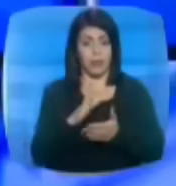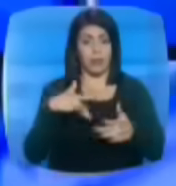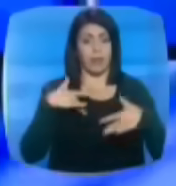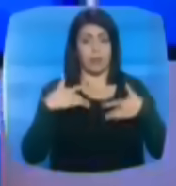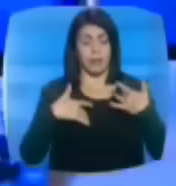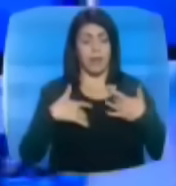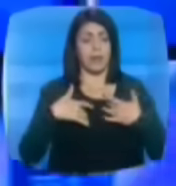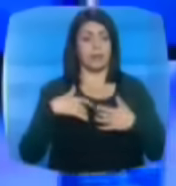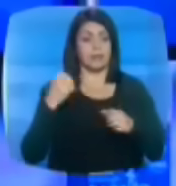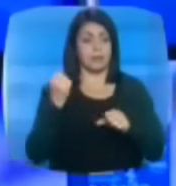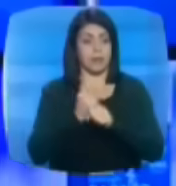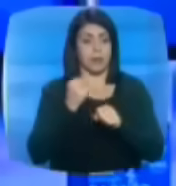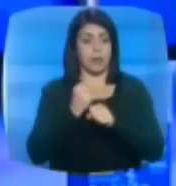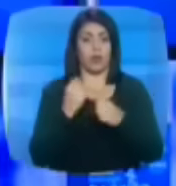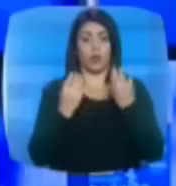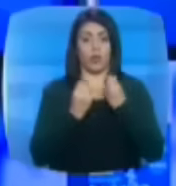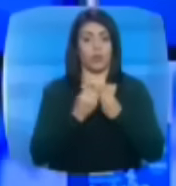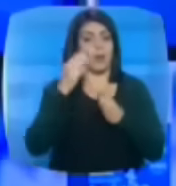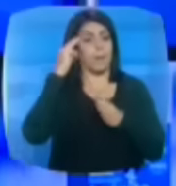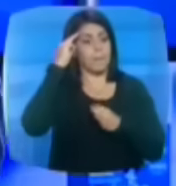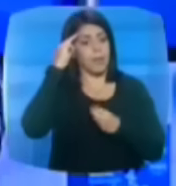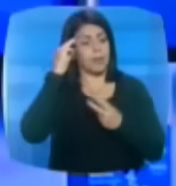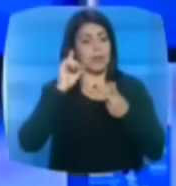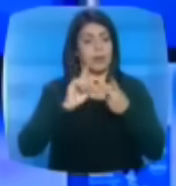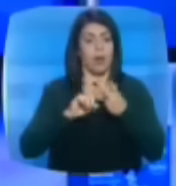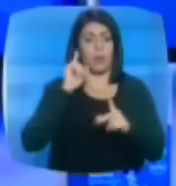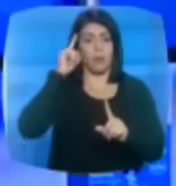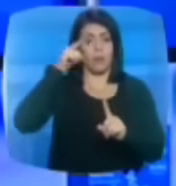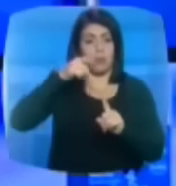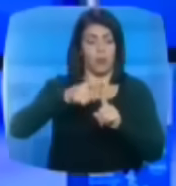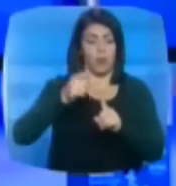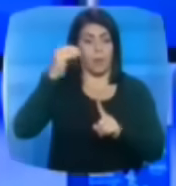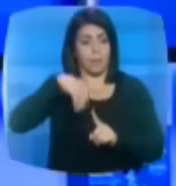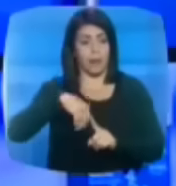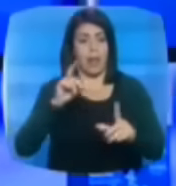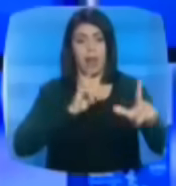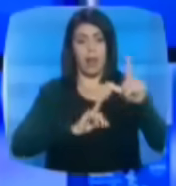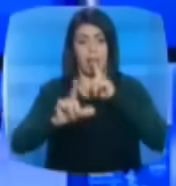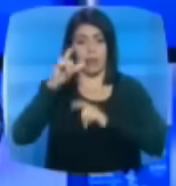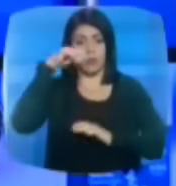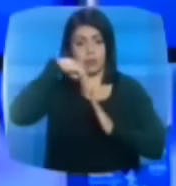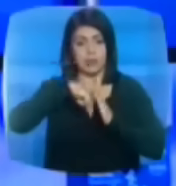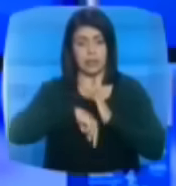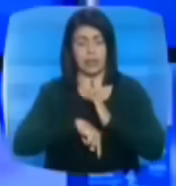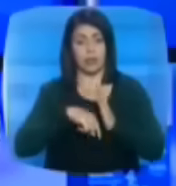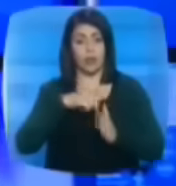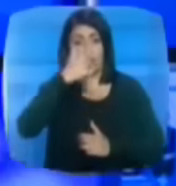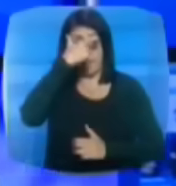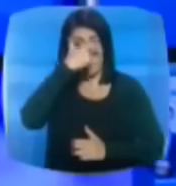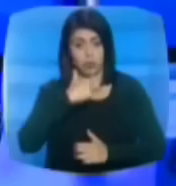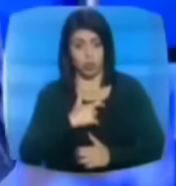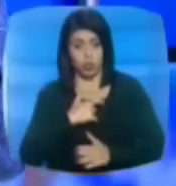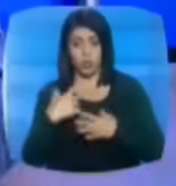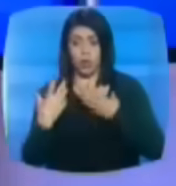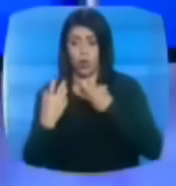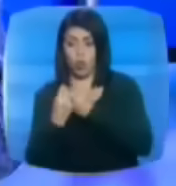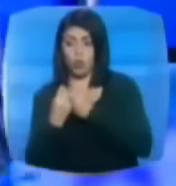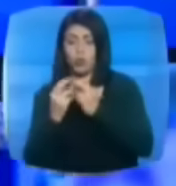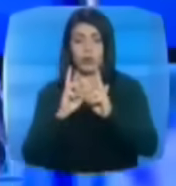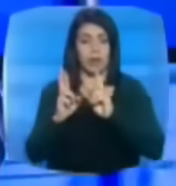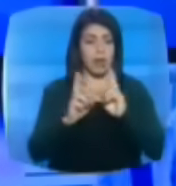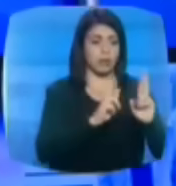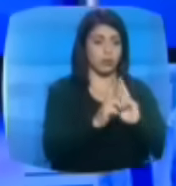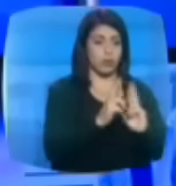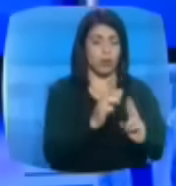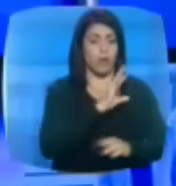evento. Vamos a trabajar mentalidad, vamos a trabajar propósito, pero sobre todo lenguaje intrapersonal y cómo lograr que esas relaciones de